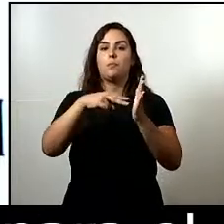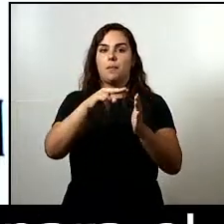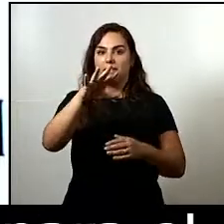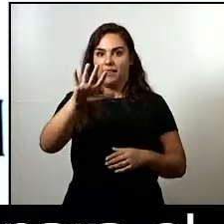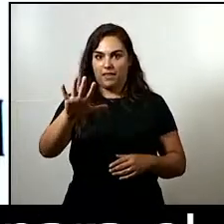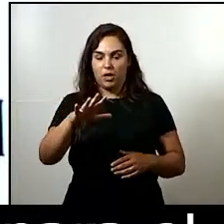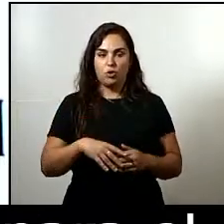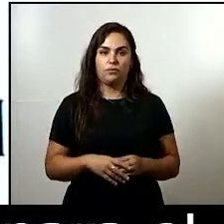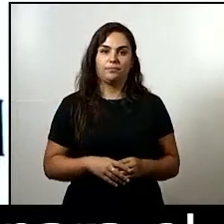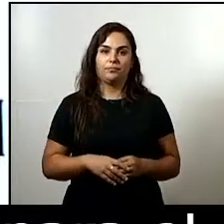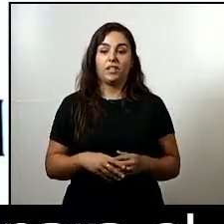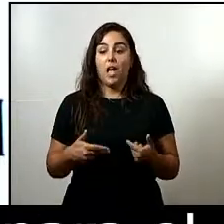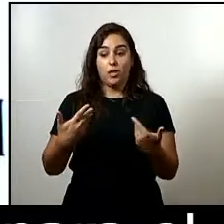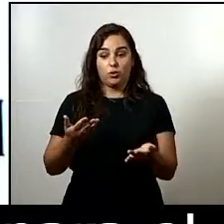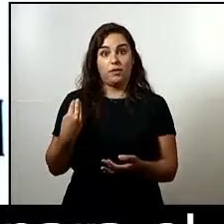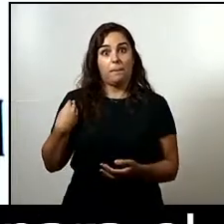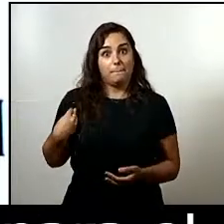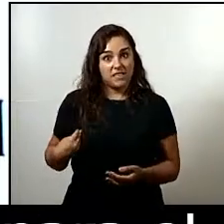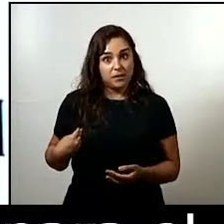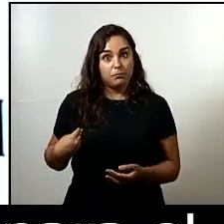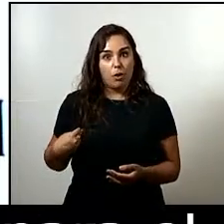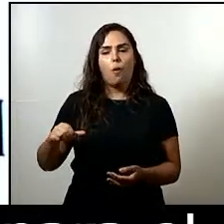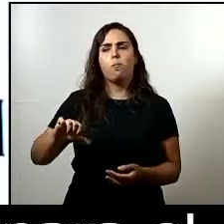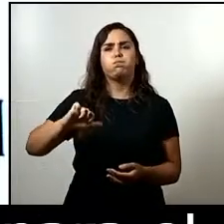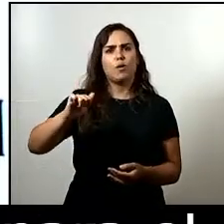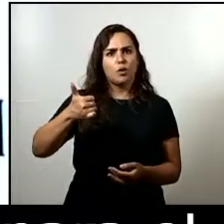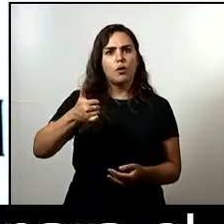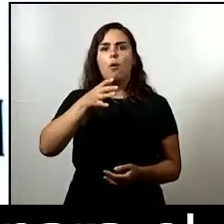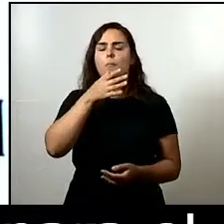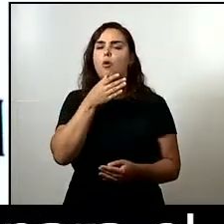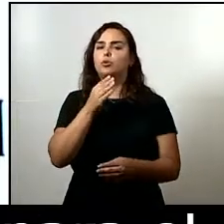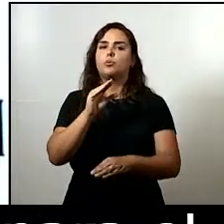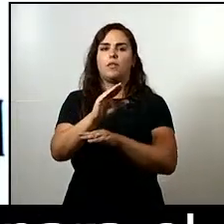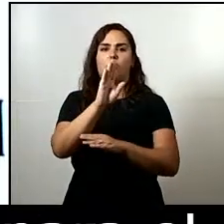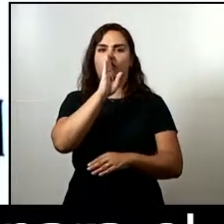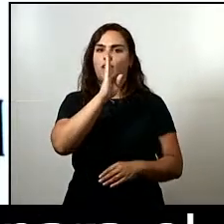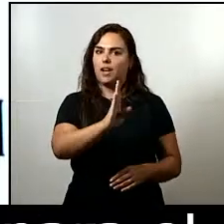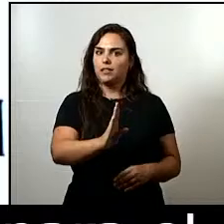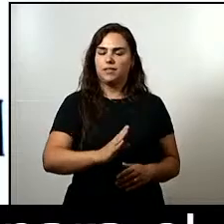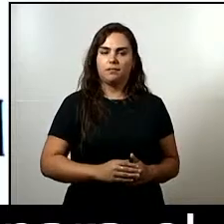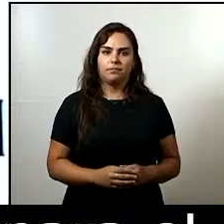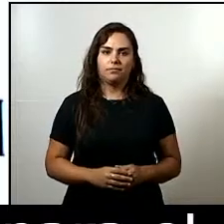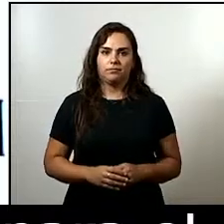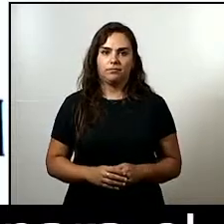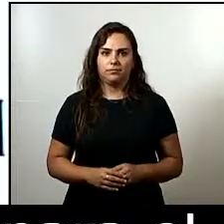2025 y estas ayudas se concederán mediante subvención directa.